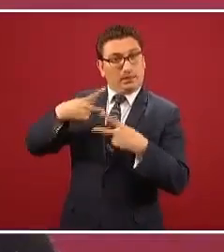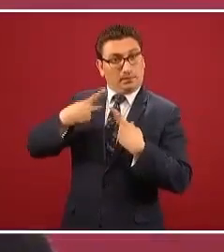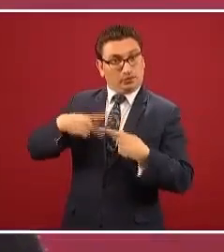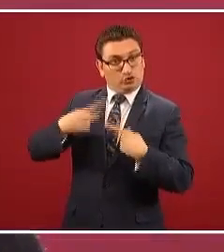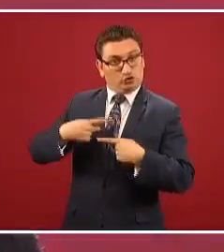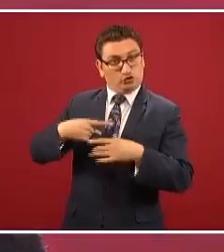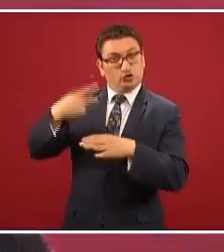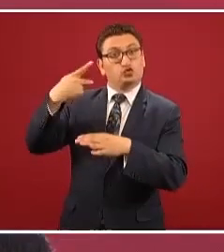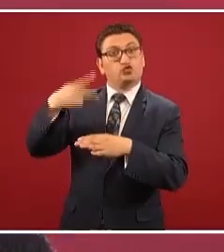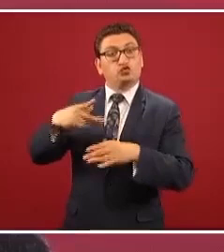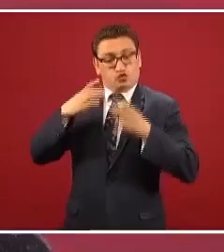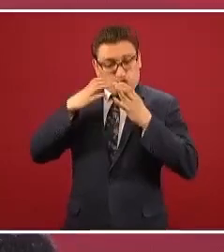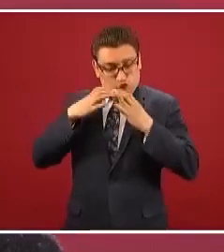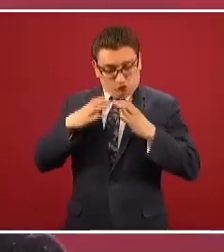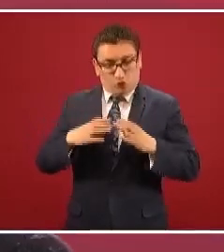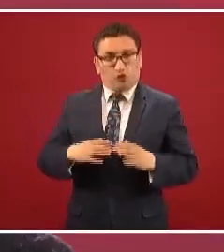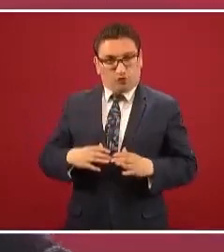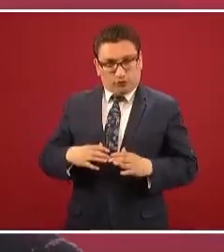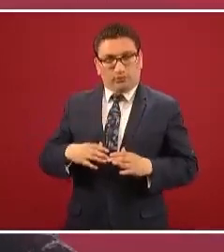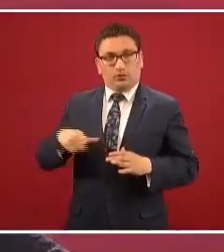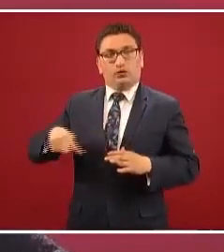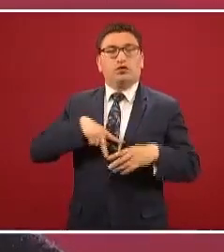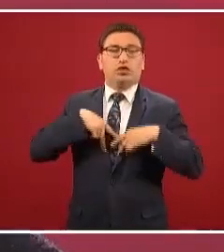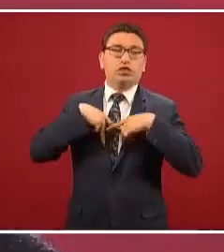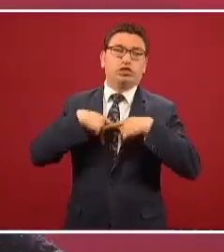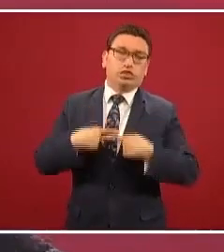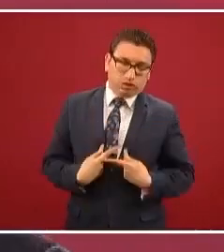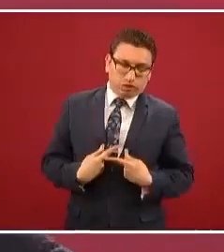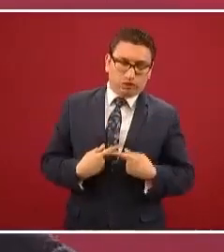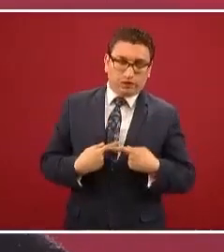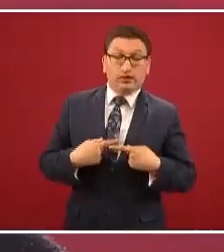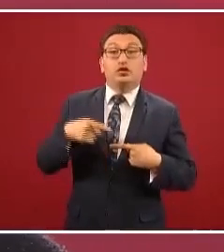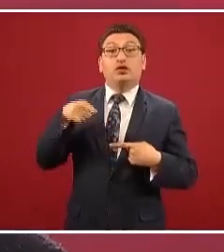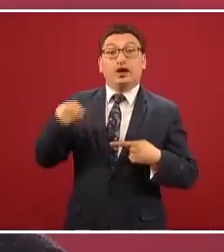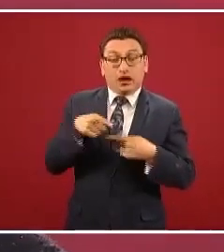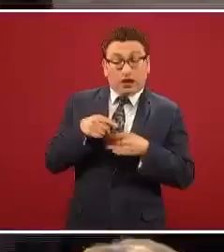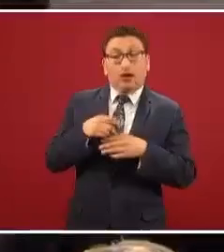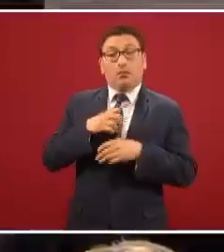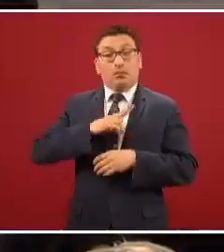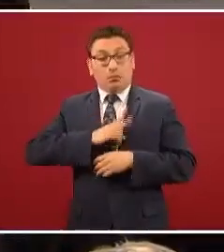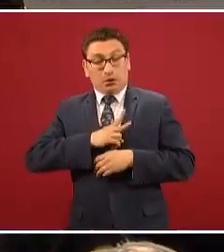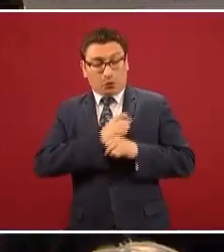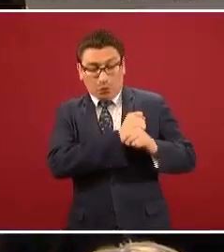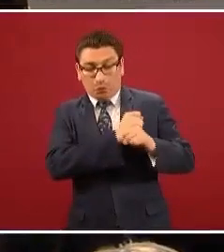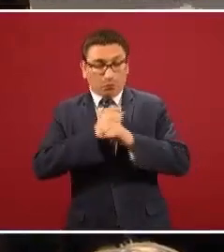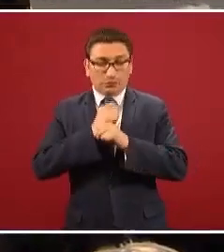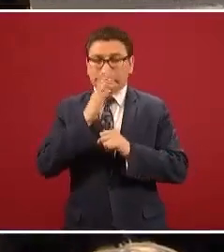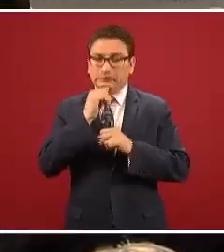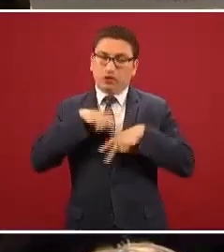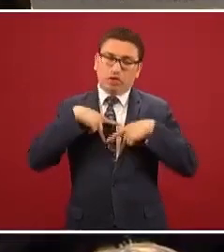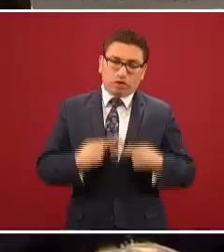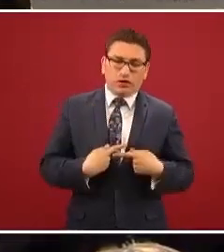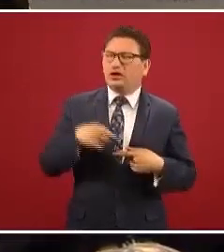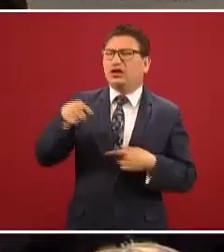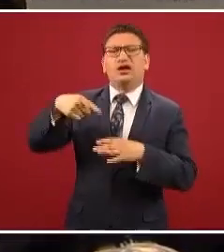físicas, condiciones orgánicas que debilitan su sistema de defensas, sistema inmune. ¿Quiénes son